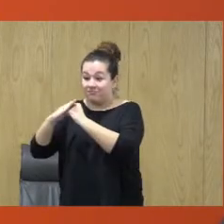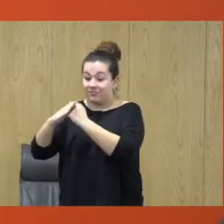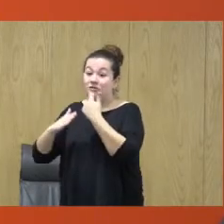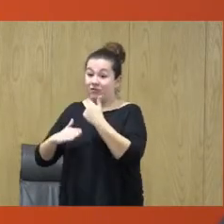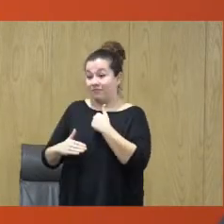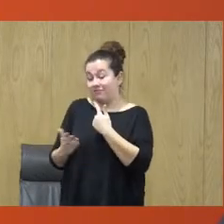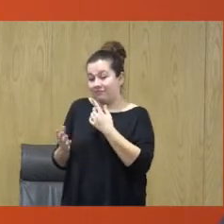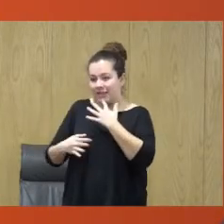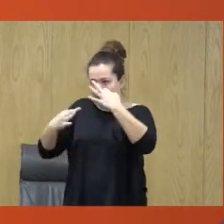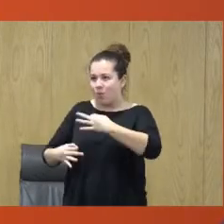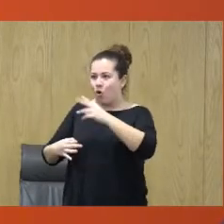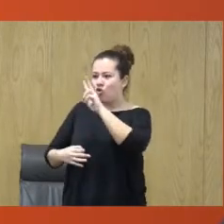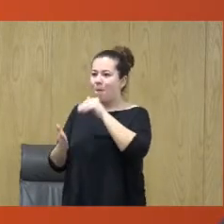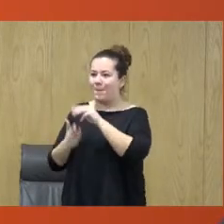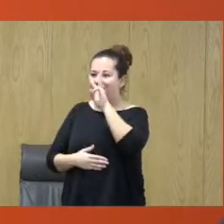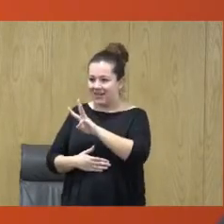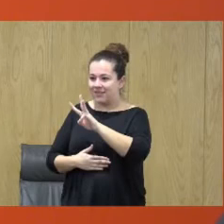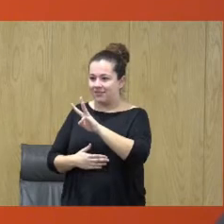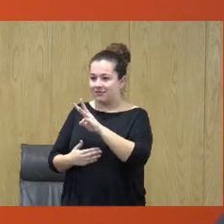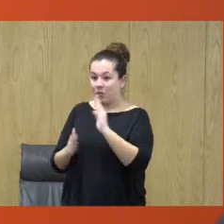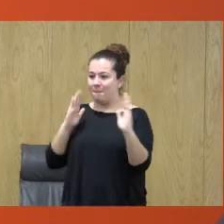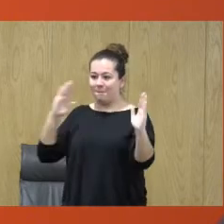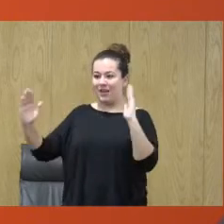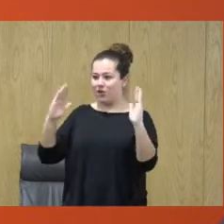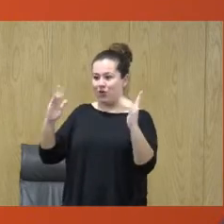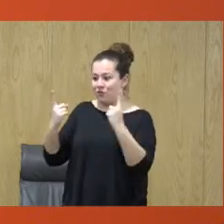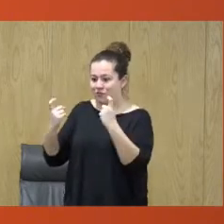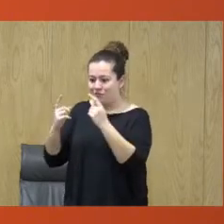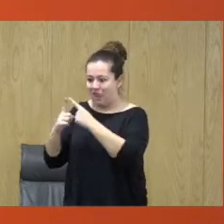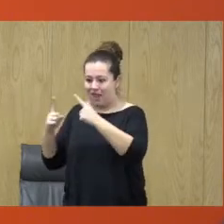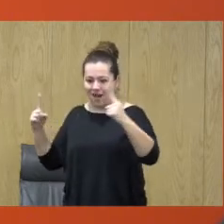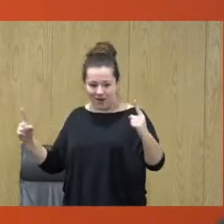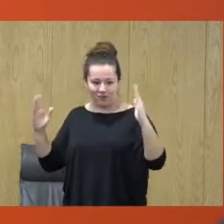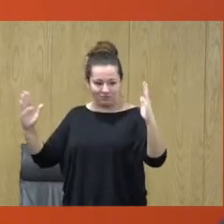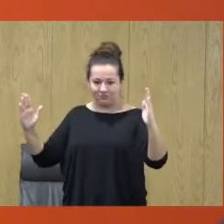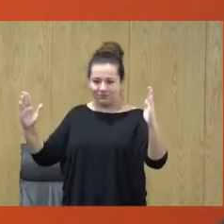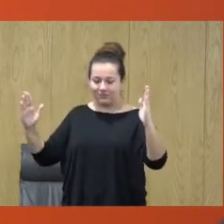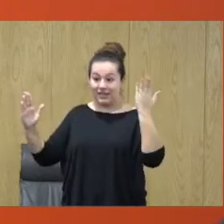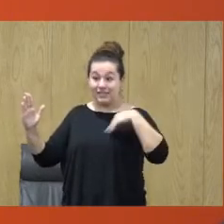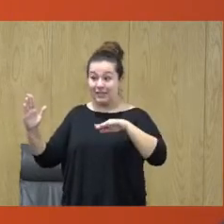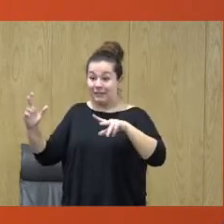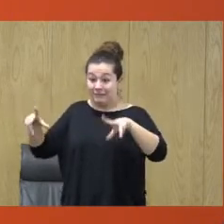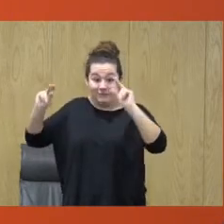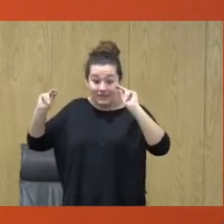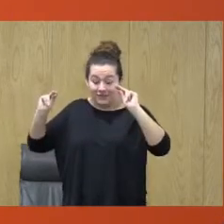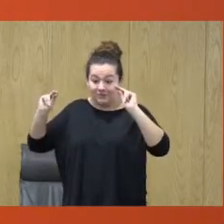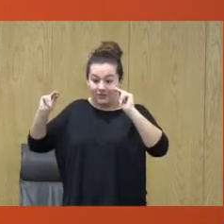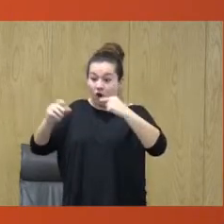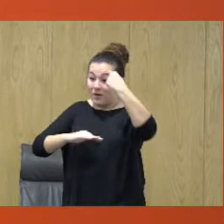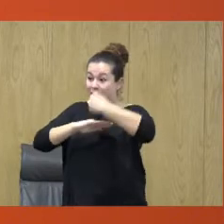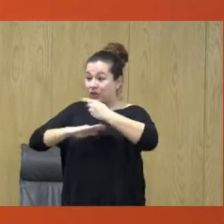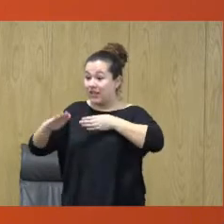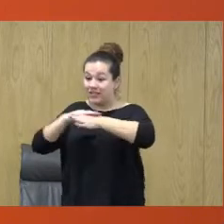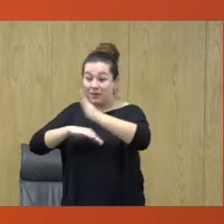2003, en un periodo de carencia muy largo, que ha llegado y las obligaciones de accesibilidad, las mínimas que